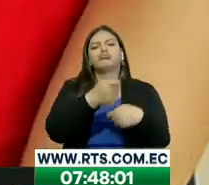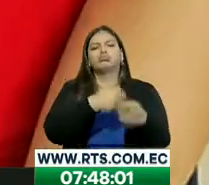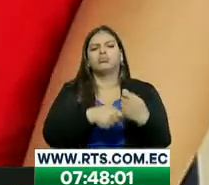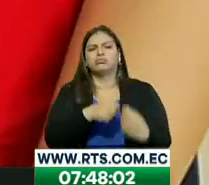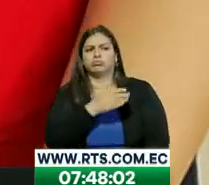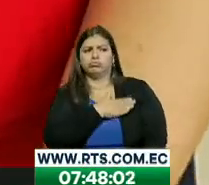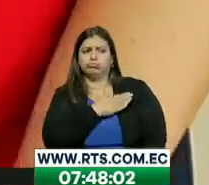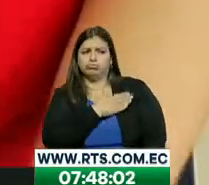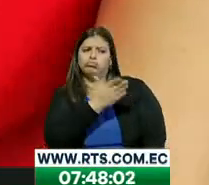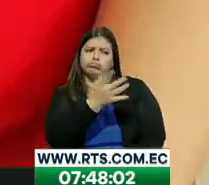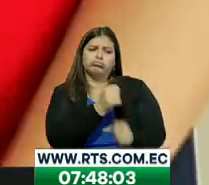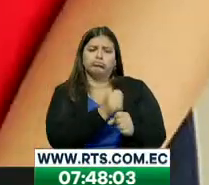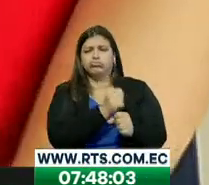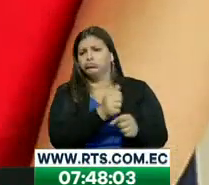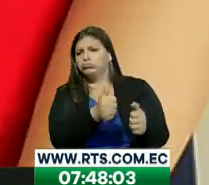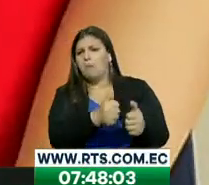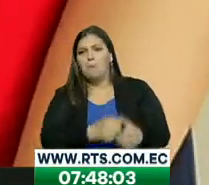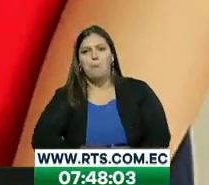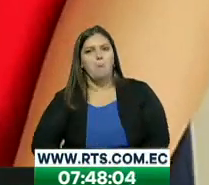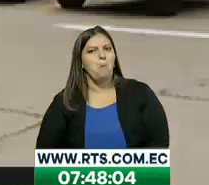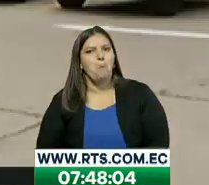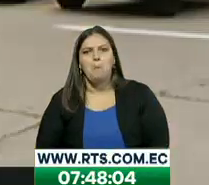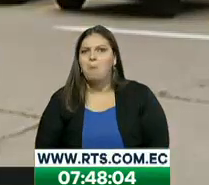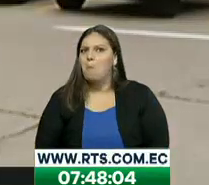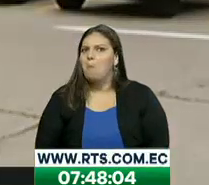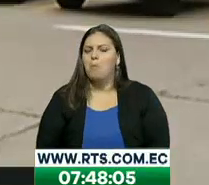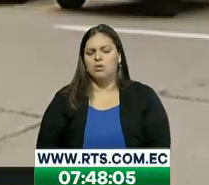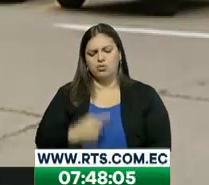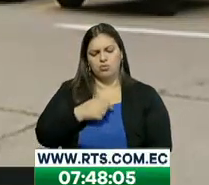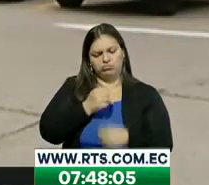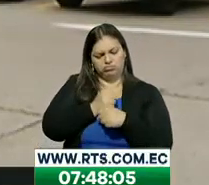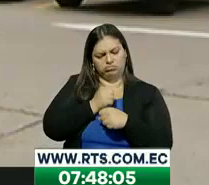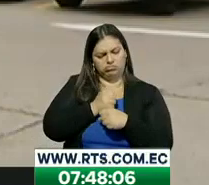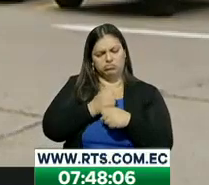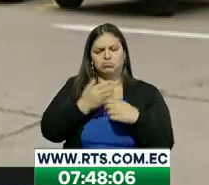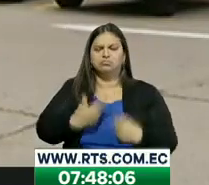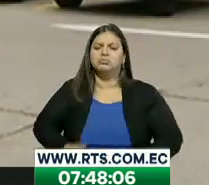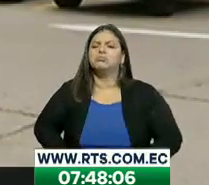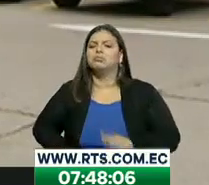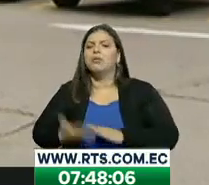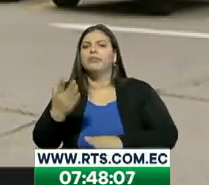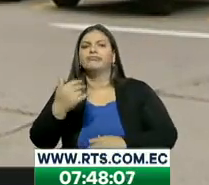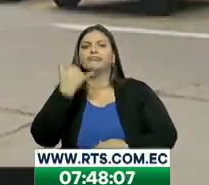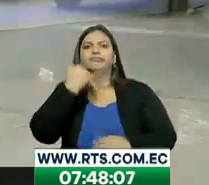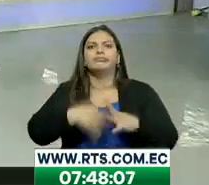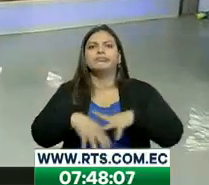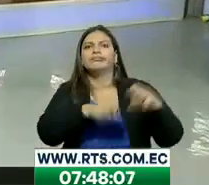del trabajo, cogen, te roban de una y... Informó Jorge Escobar.